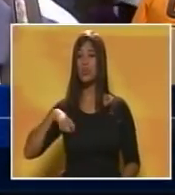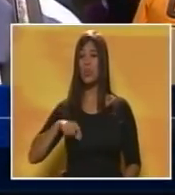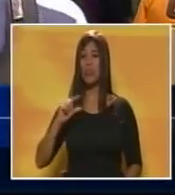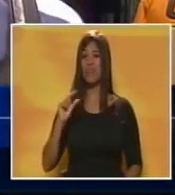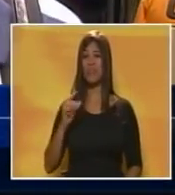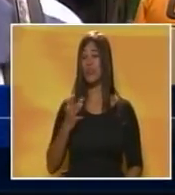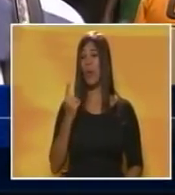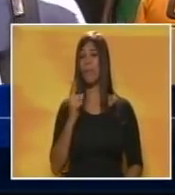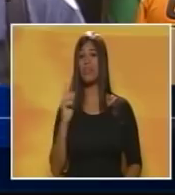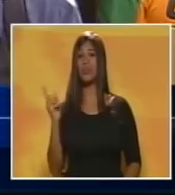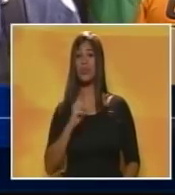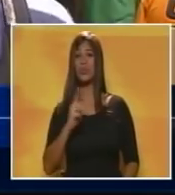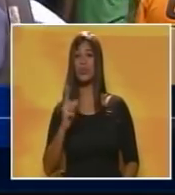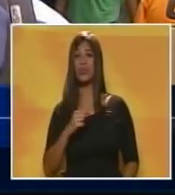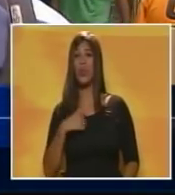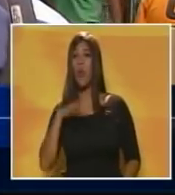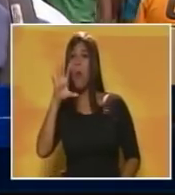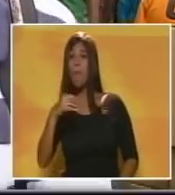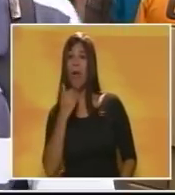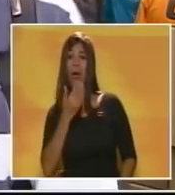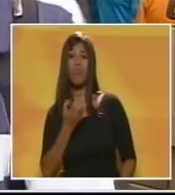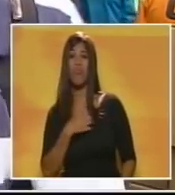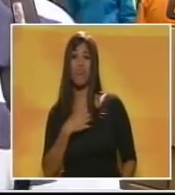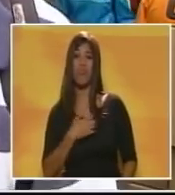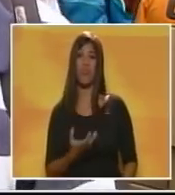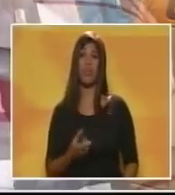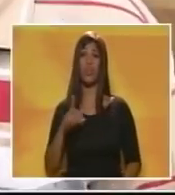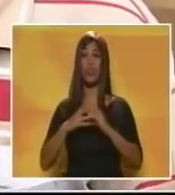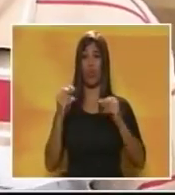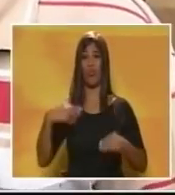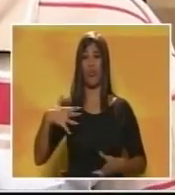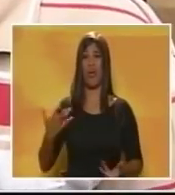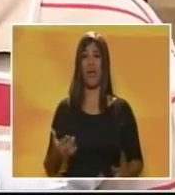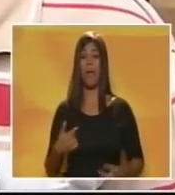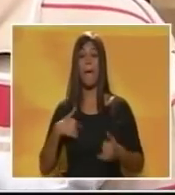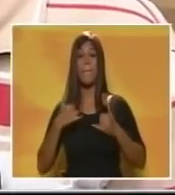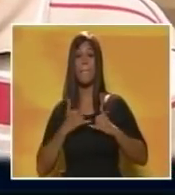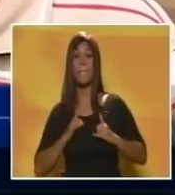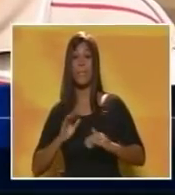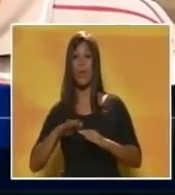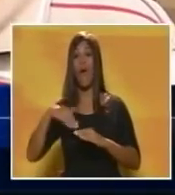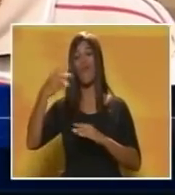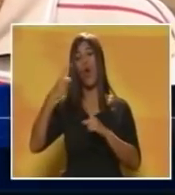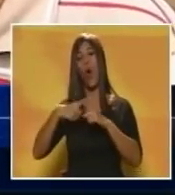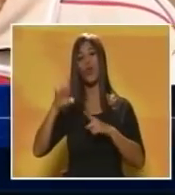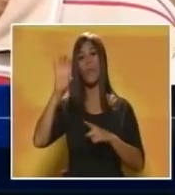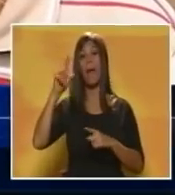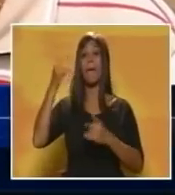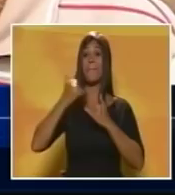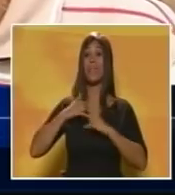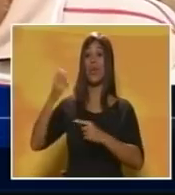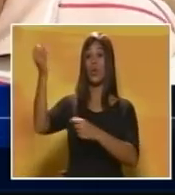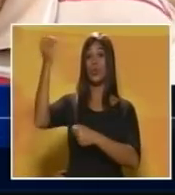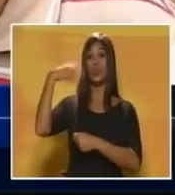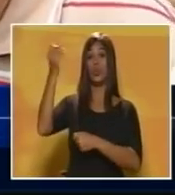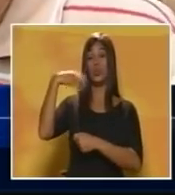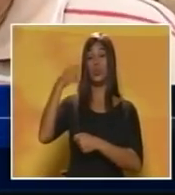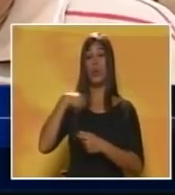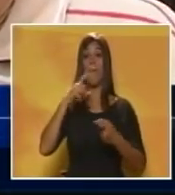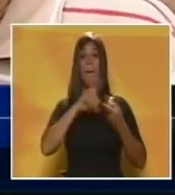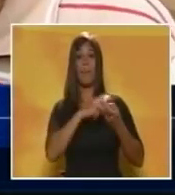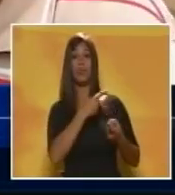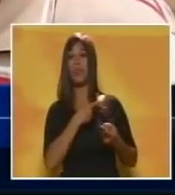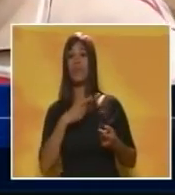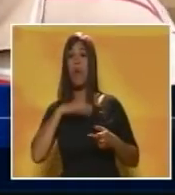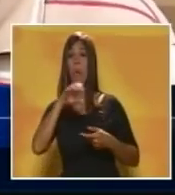para el pasaje y esas cuestiones, pero no podemos comprar nada. Todo está muy caro. Los hijos míos de afuera, porque son los que nos están manteniendo, mi señor y a mí, no nos alcanza